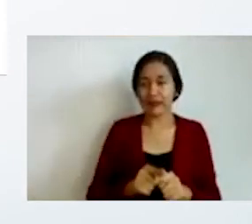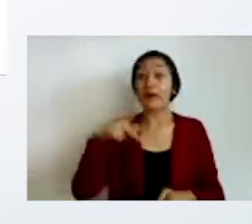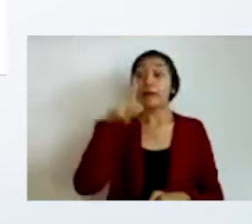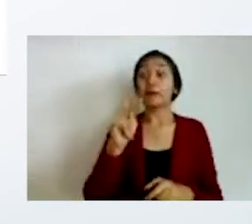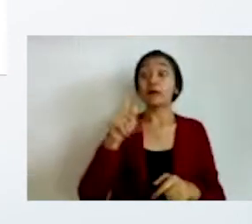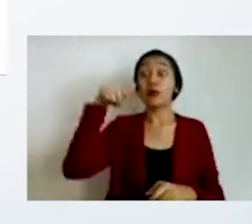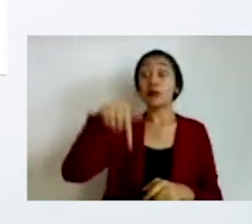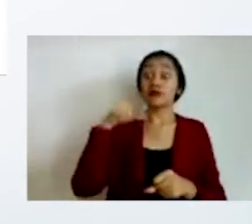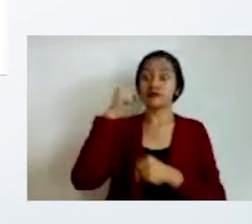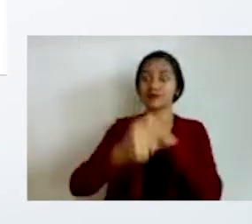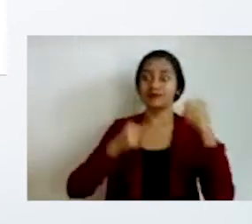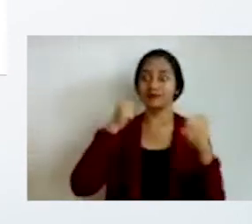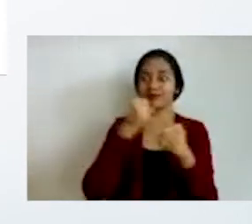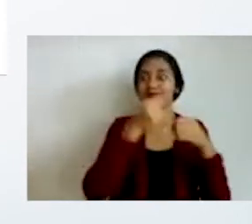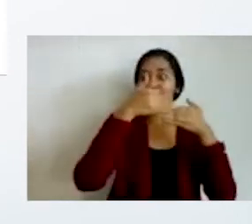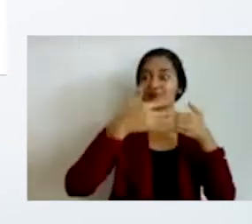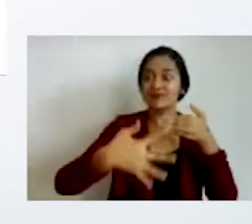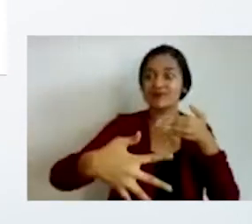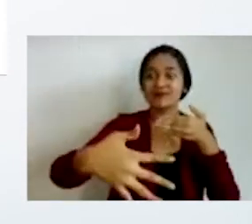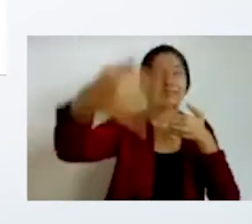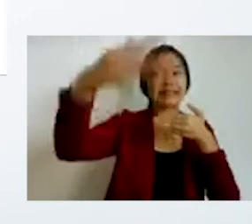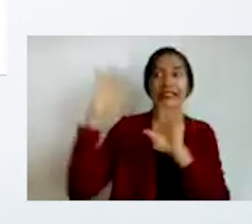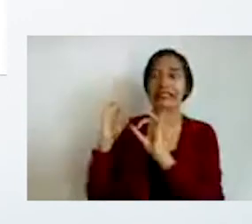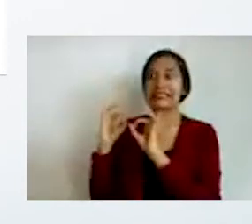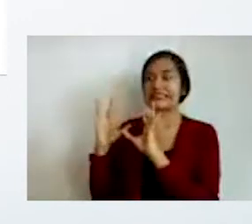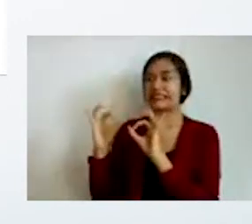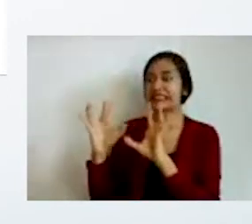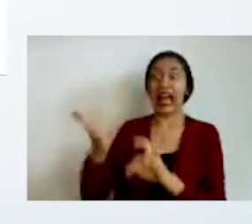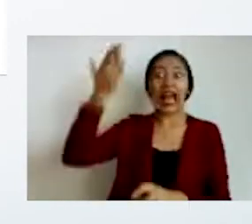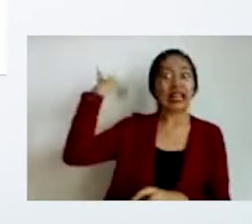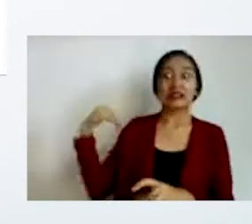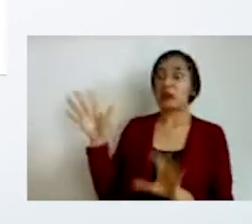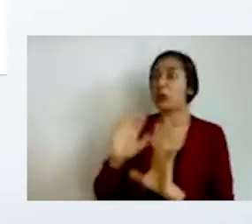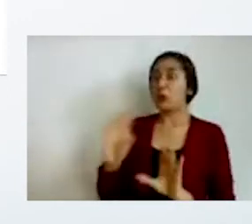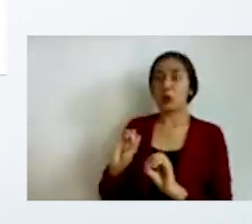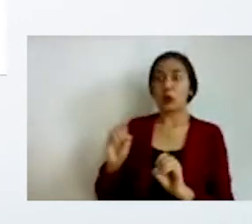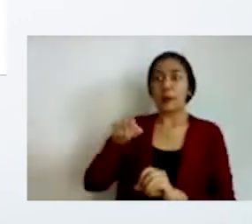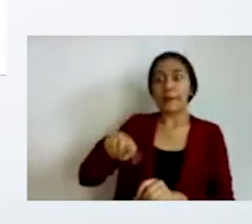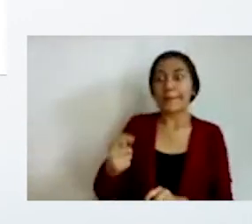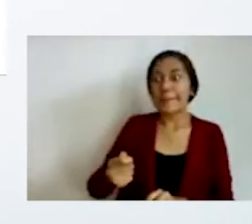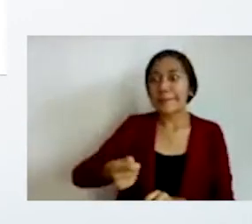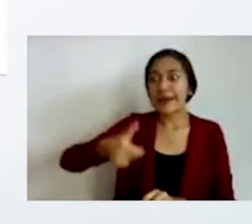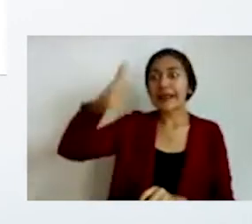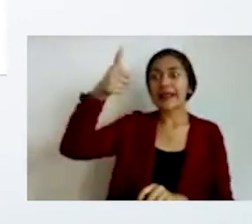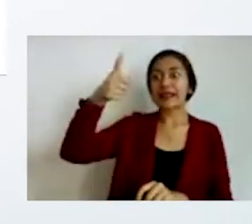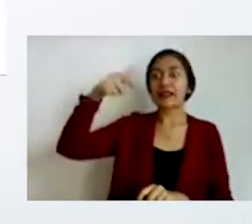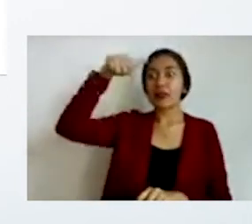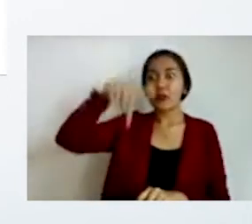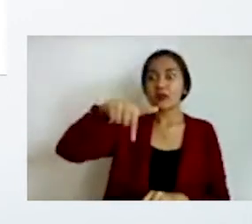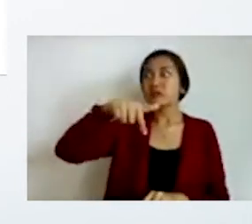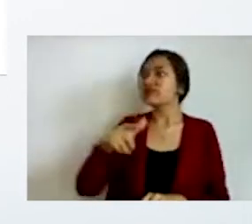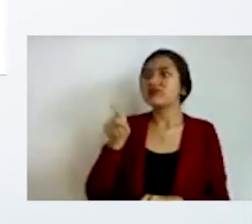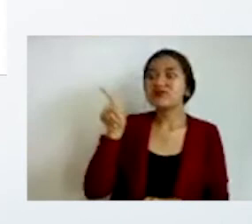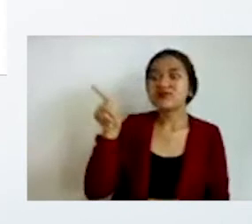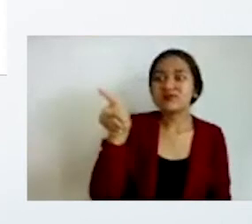un evento histórico, algo que le cambia el curso a la historia de todo el